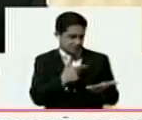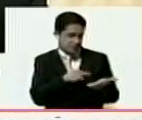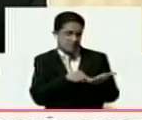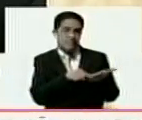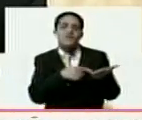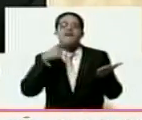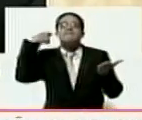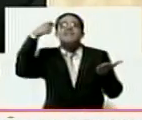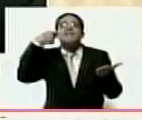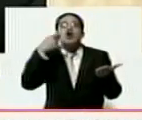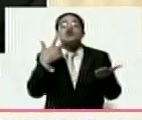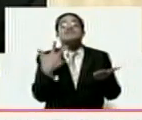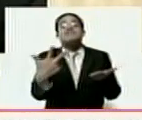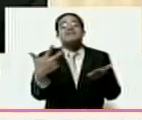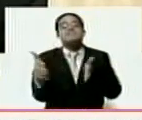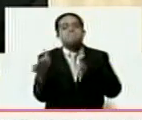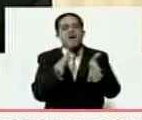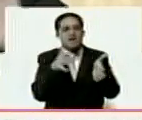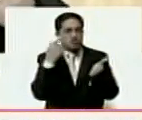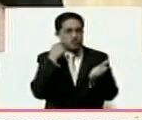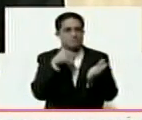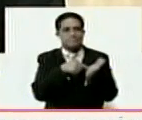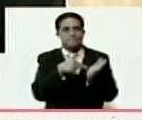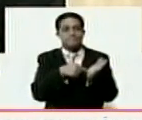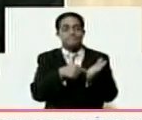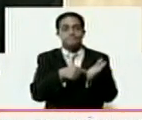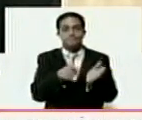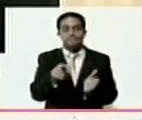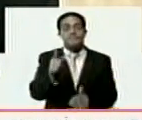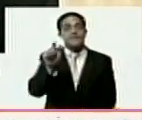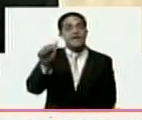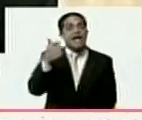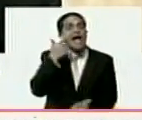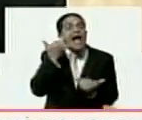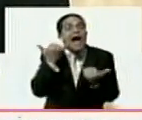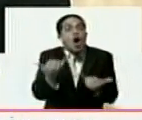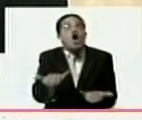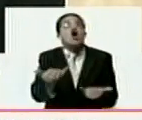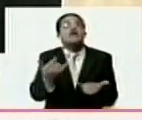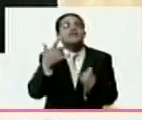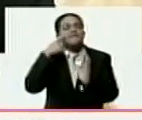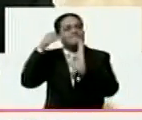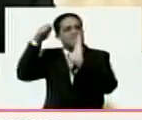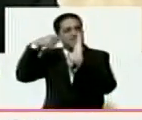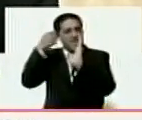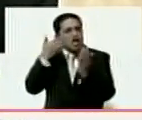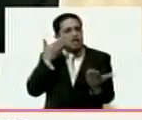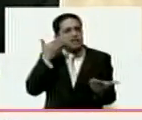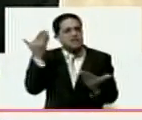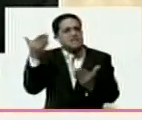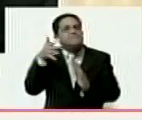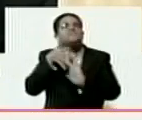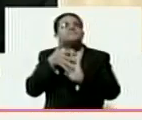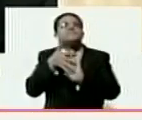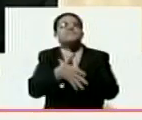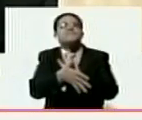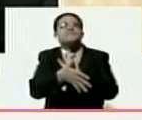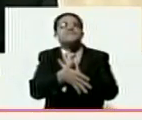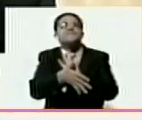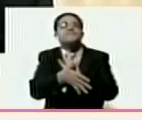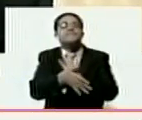Video de Trump el 3 de marzo. Veamos entonces el video de